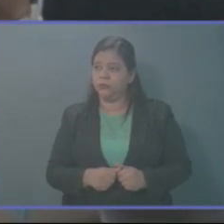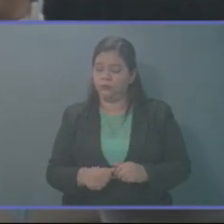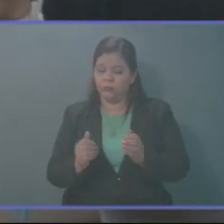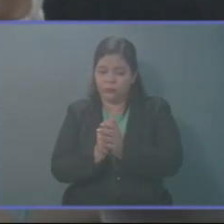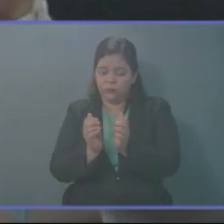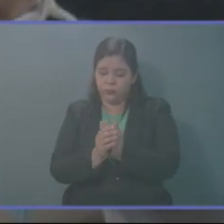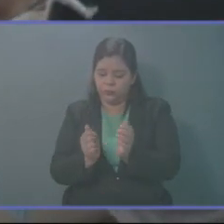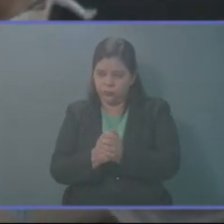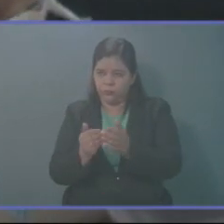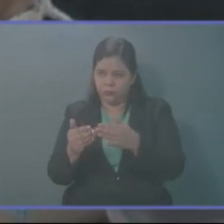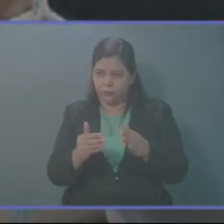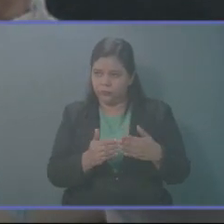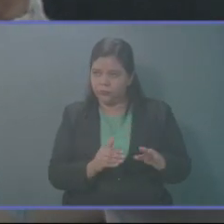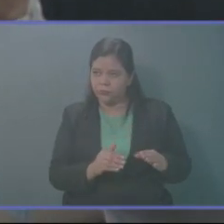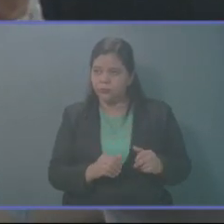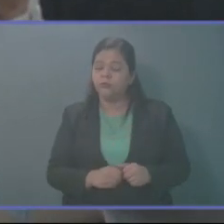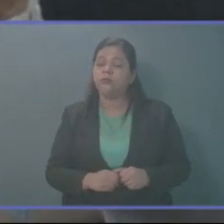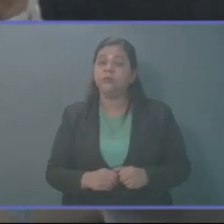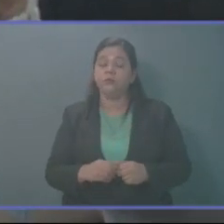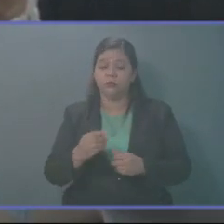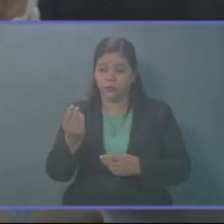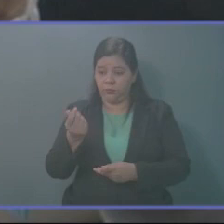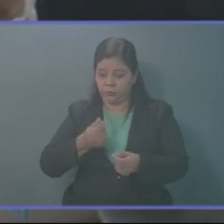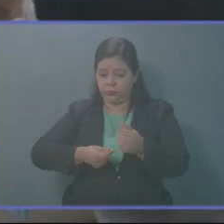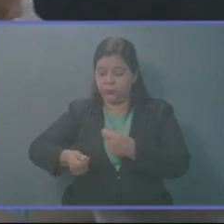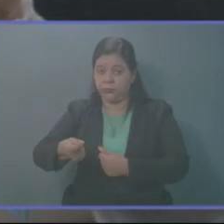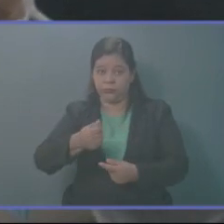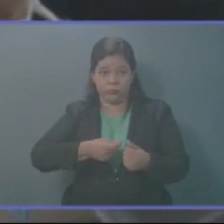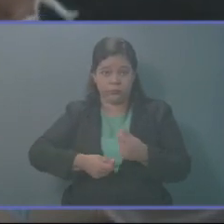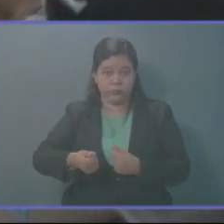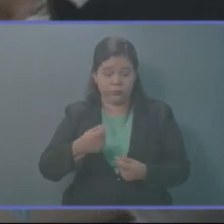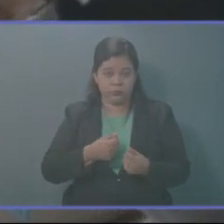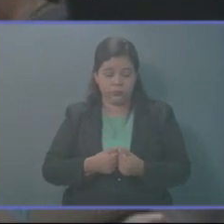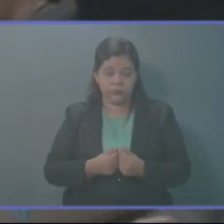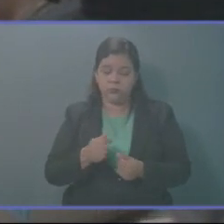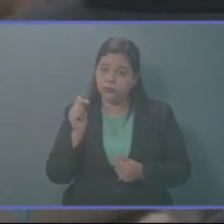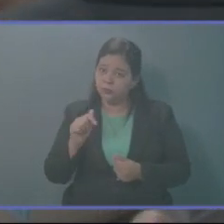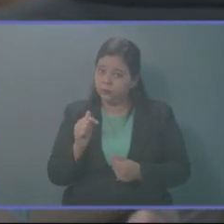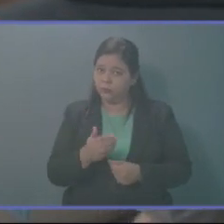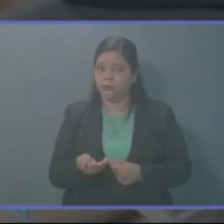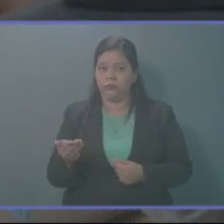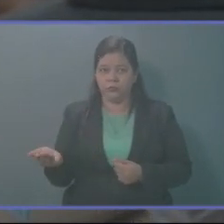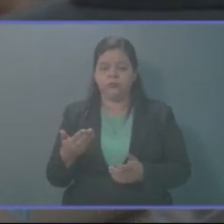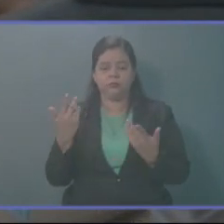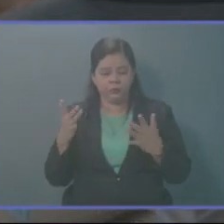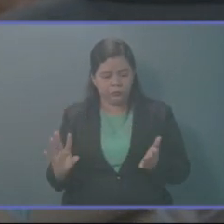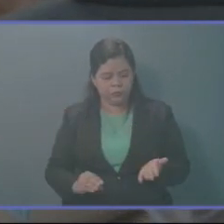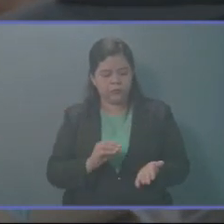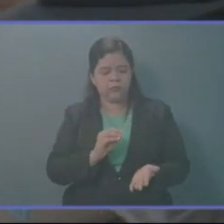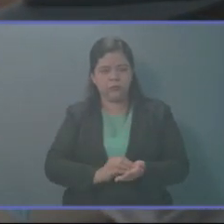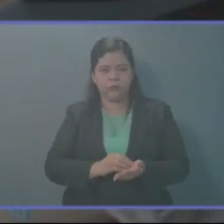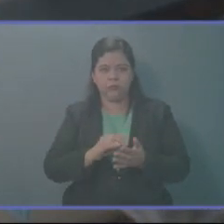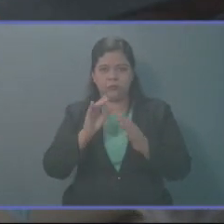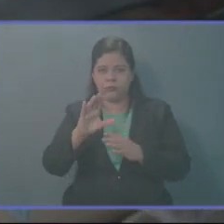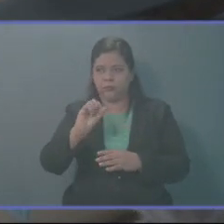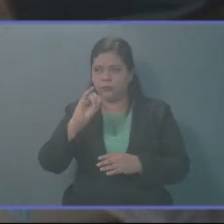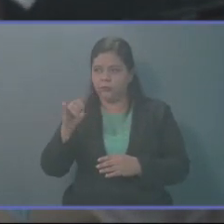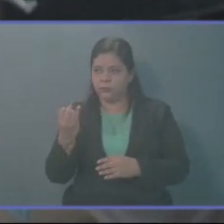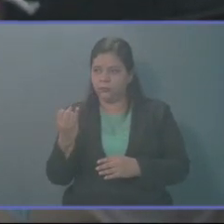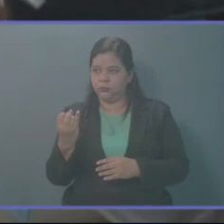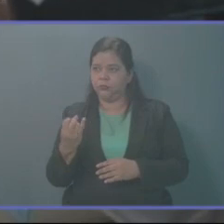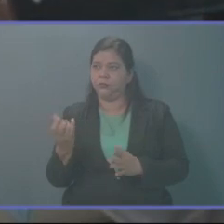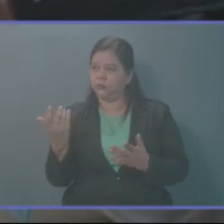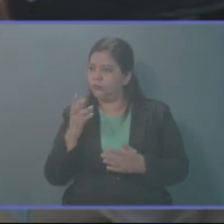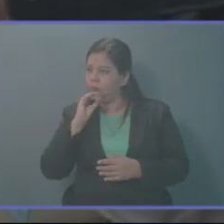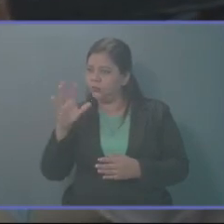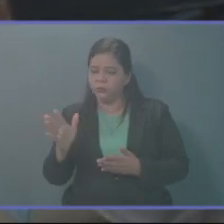dificultad, y es que las transferencias de ese tipo ya las estableció la sentencia de la sala, que no es